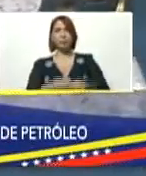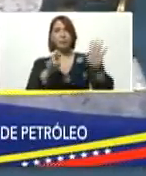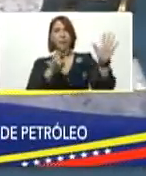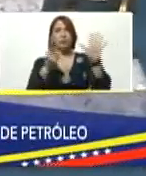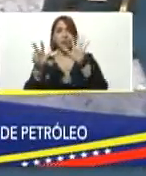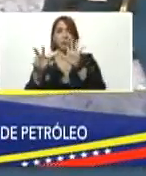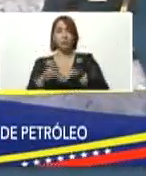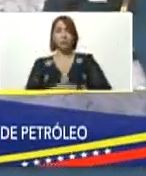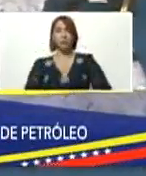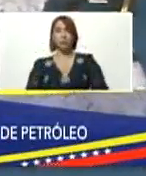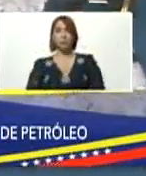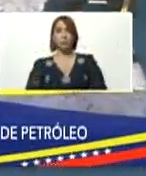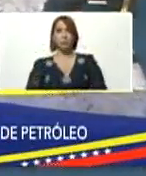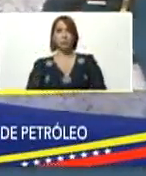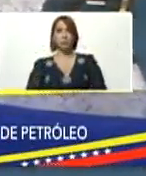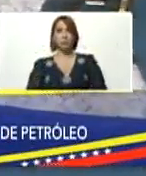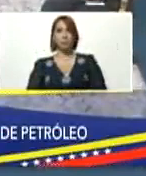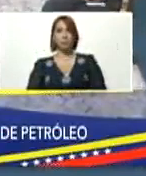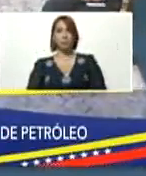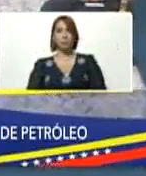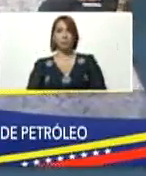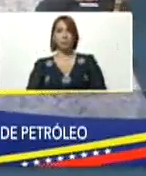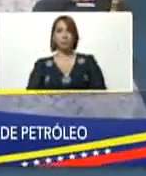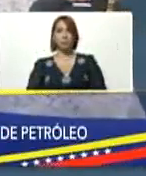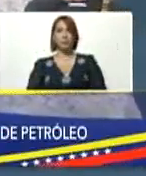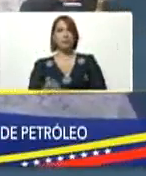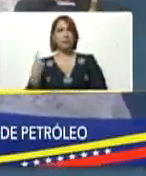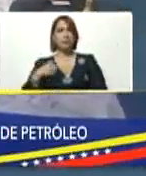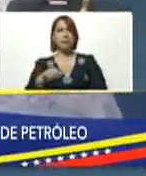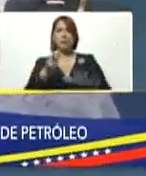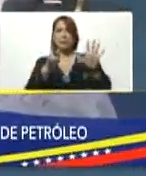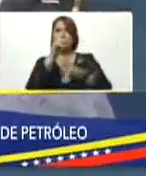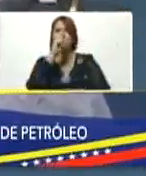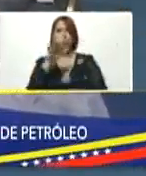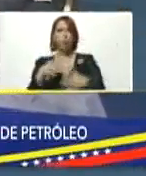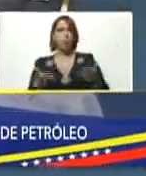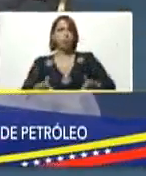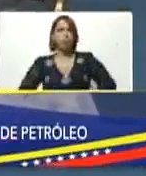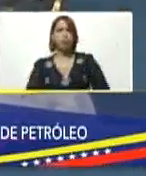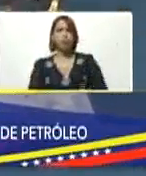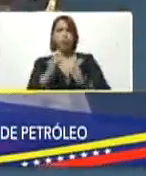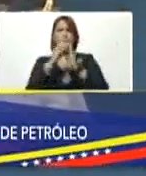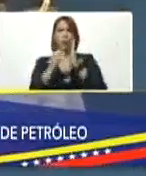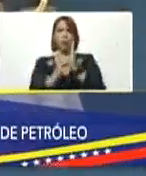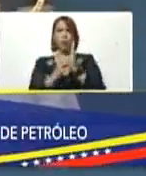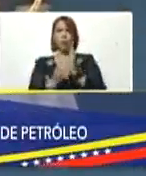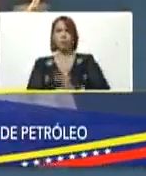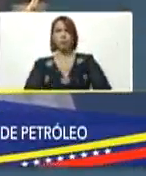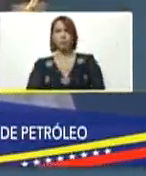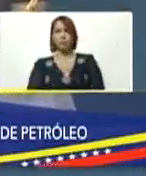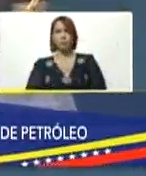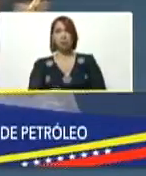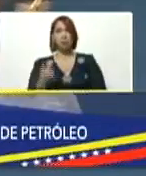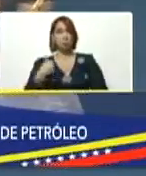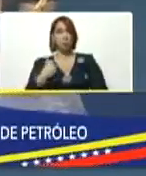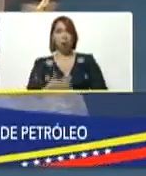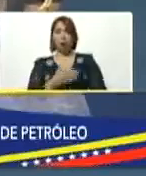68. Bueno, Adrúbal tenía 7 años cuando nació la OPEP. Yo no había nacido todavía.